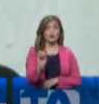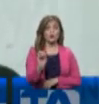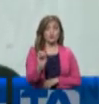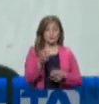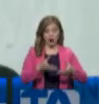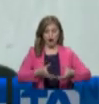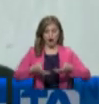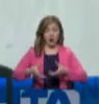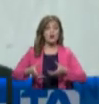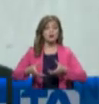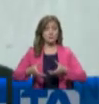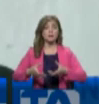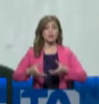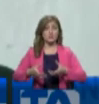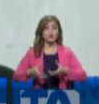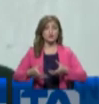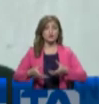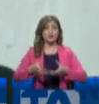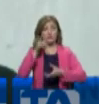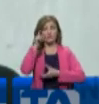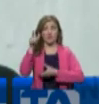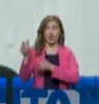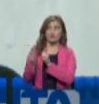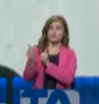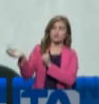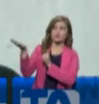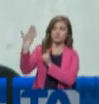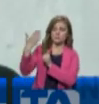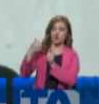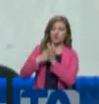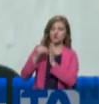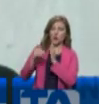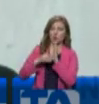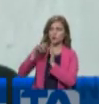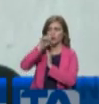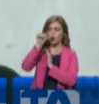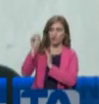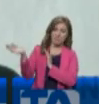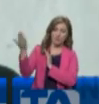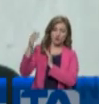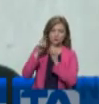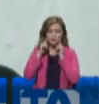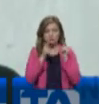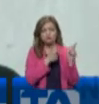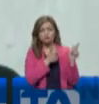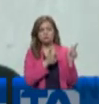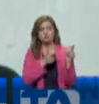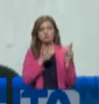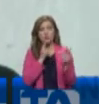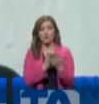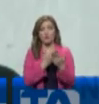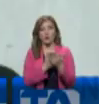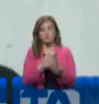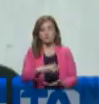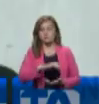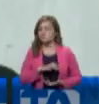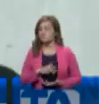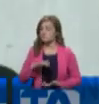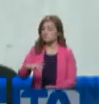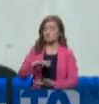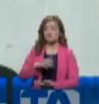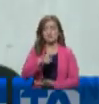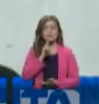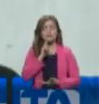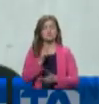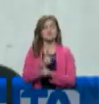ladrillo, obviamente con presencia del señor fiscal y el personal antinarcóticos. Se está haciendo la fijación de evidencias de tanto de la aeronave como